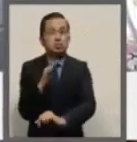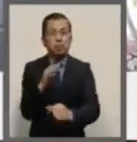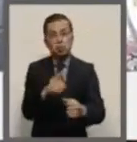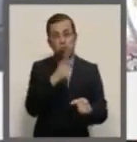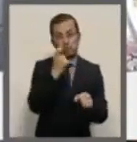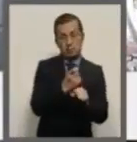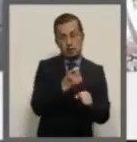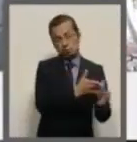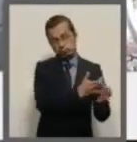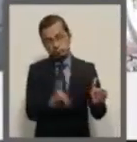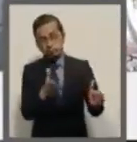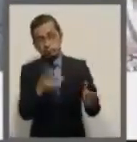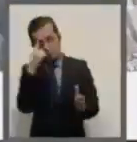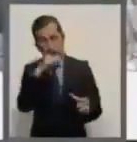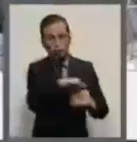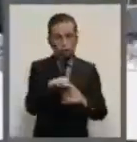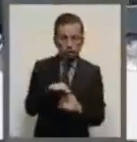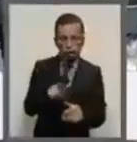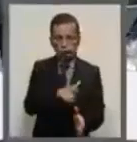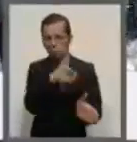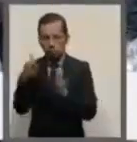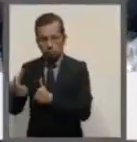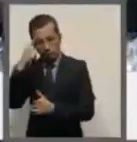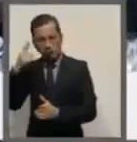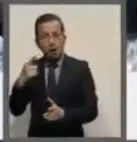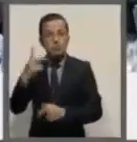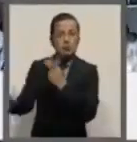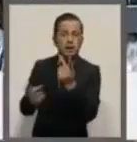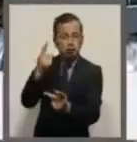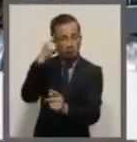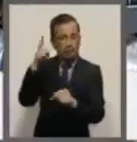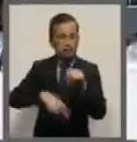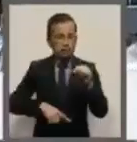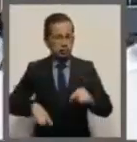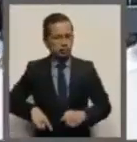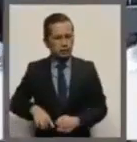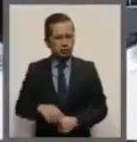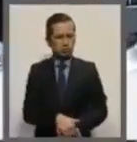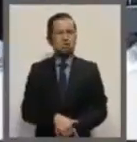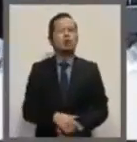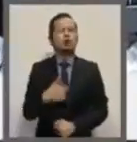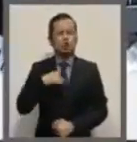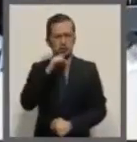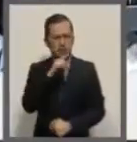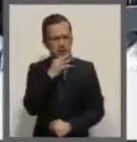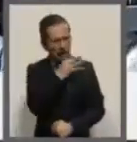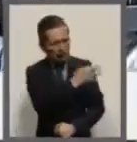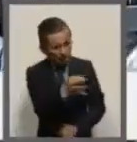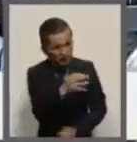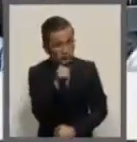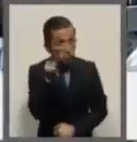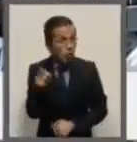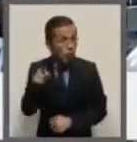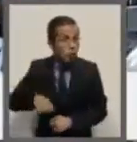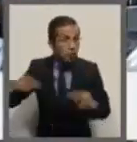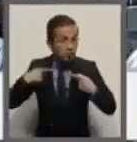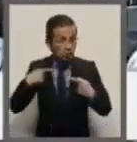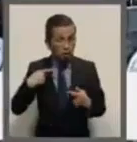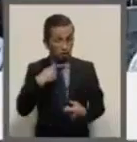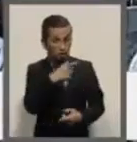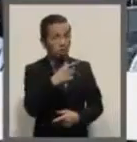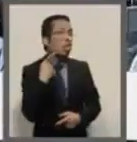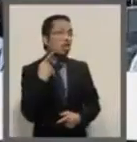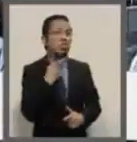de revocación del mandato. También les informo que la ciudadanía está cansada de la politiquería.